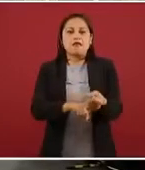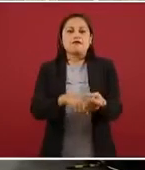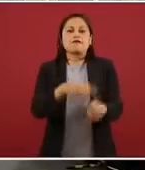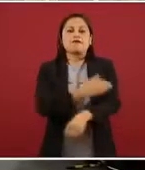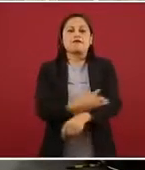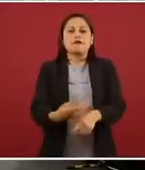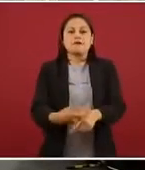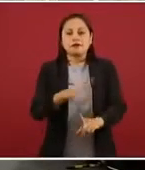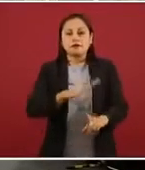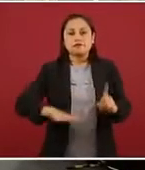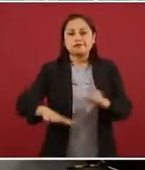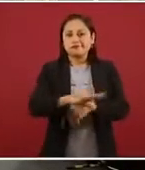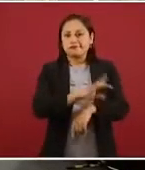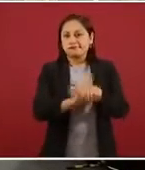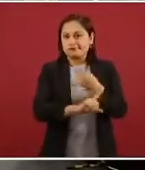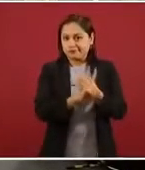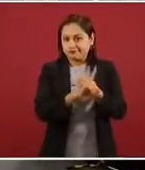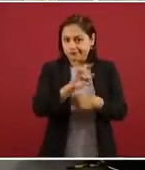de pelear, pero digo,